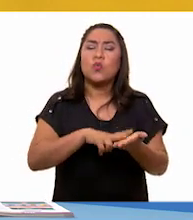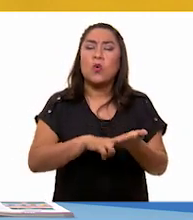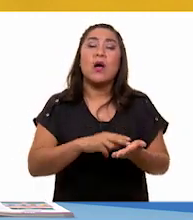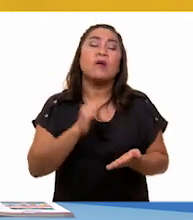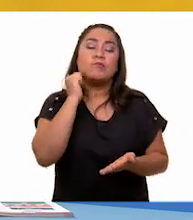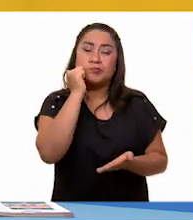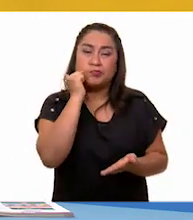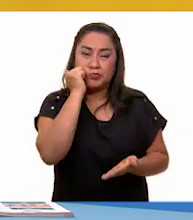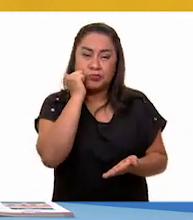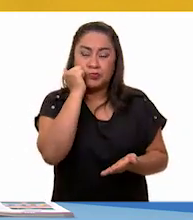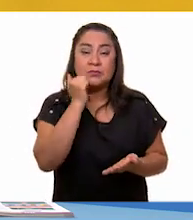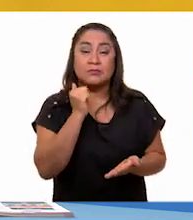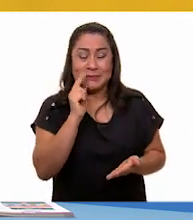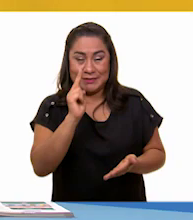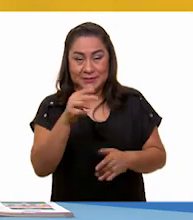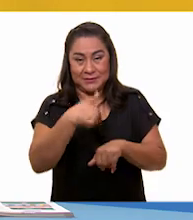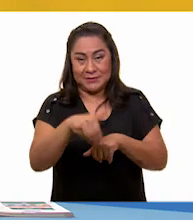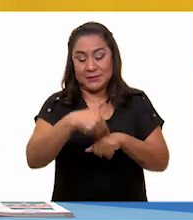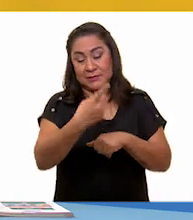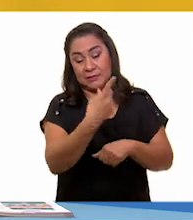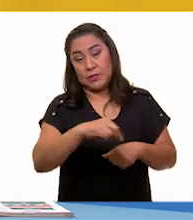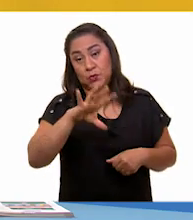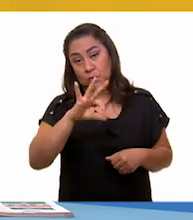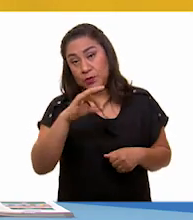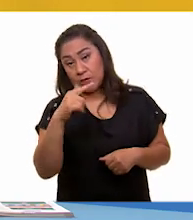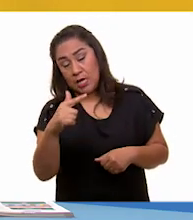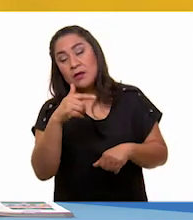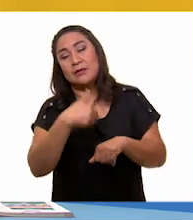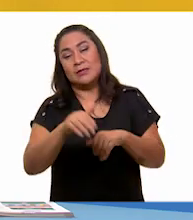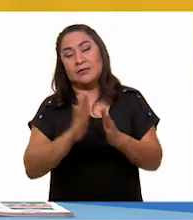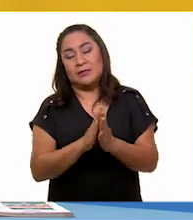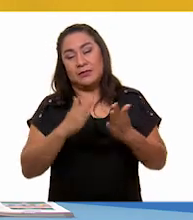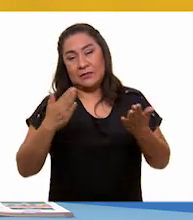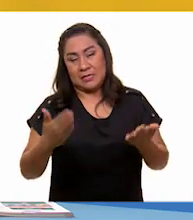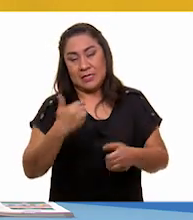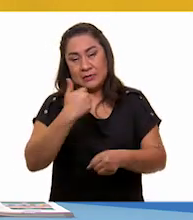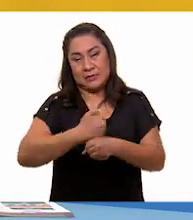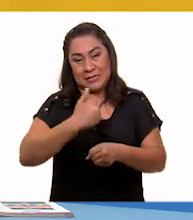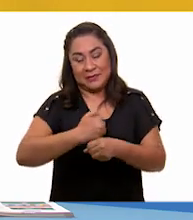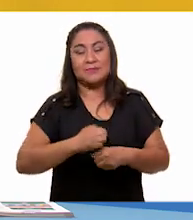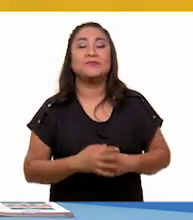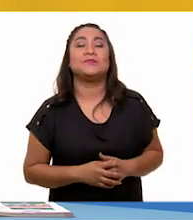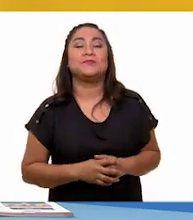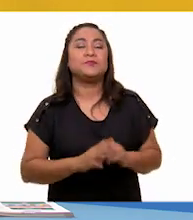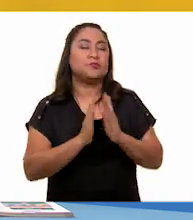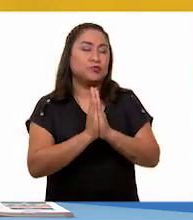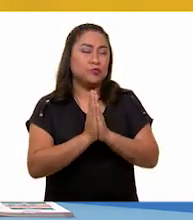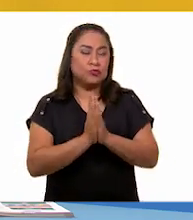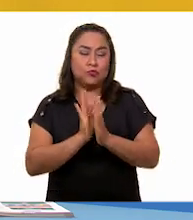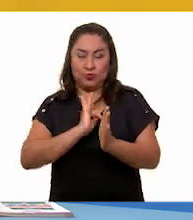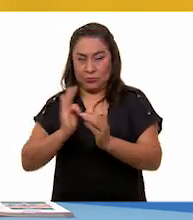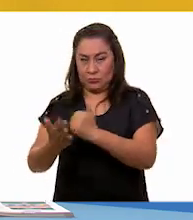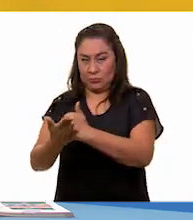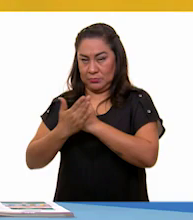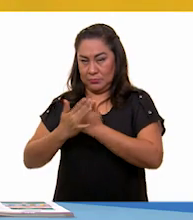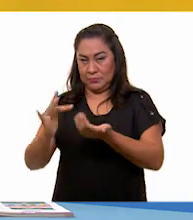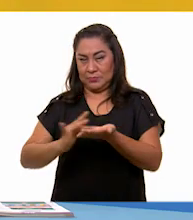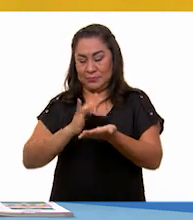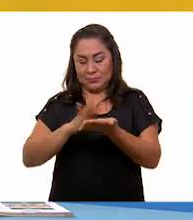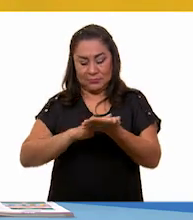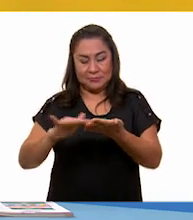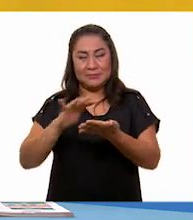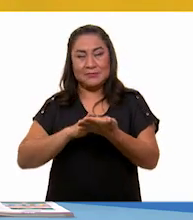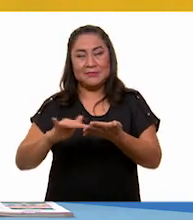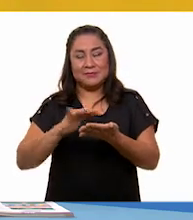se encuentra en la página 147 de su libro de texto Desafío Sexto Grado. Por favor, María, ¿nos puedes apoyar con la lectura